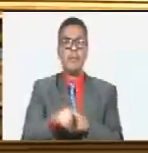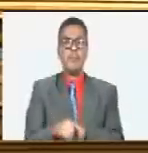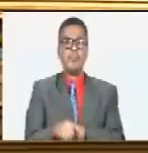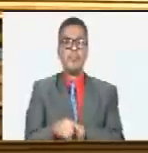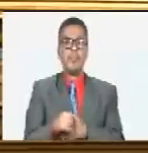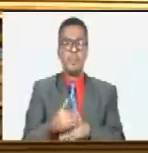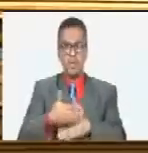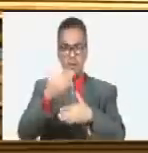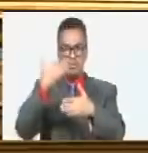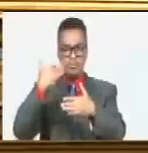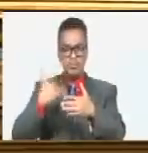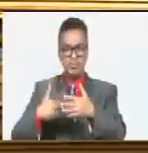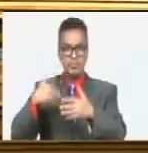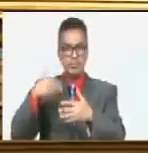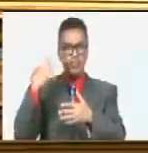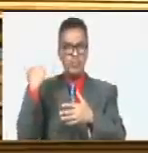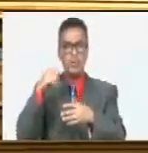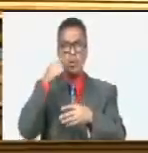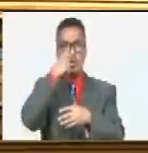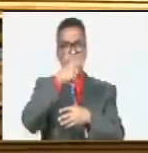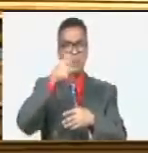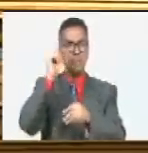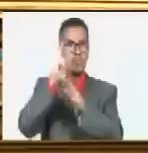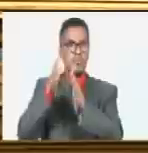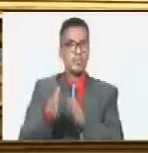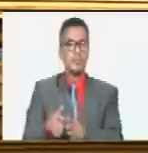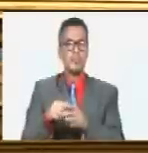a las espaldas del pueblo de Venezuela.